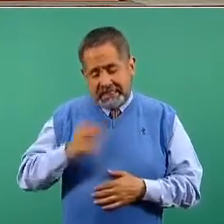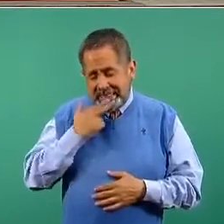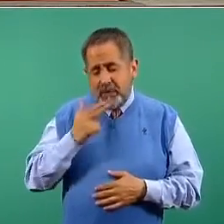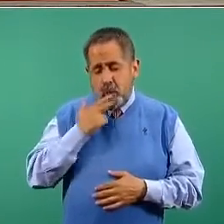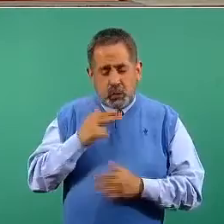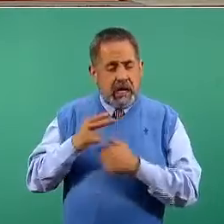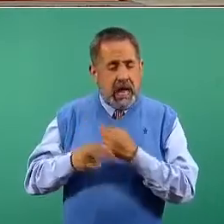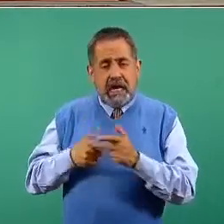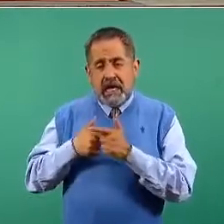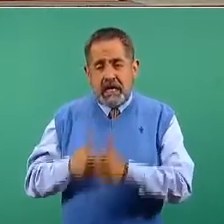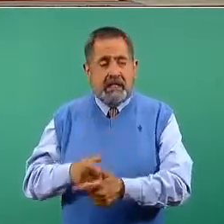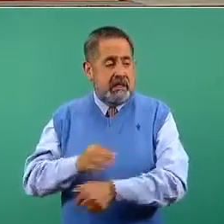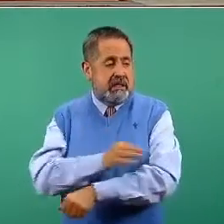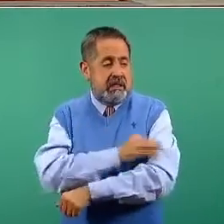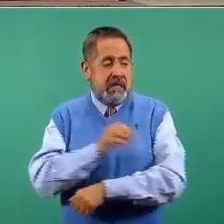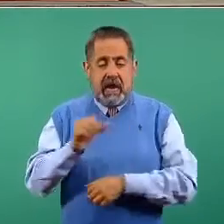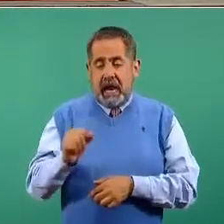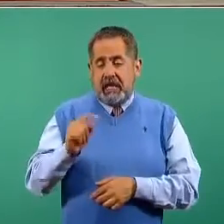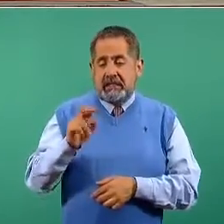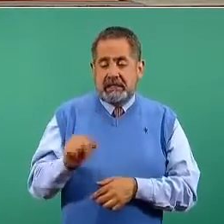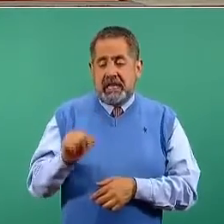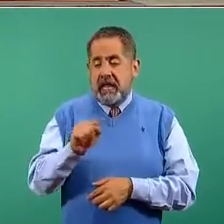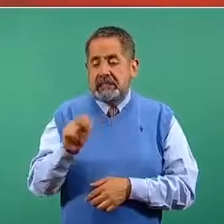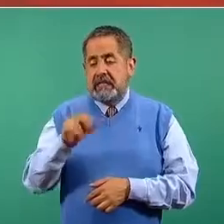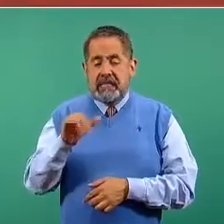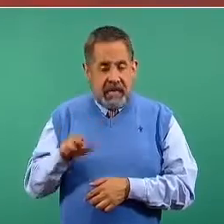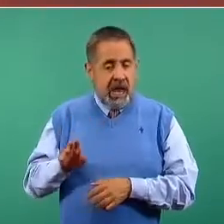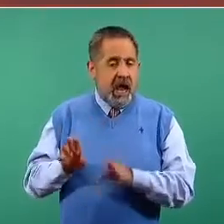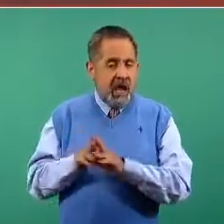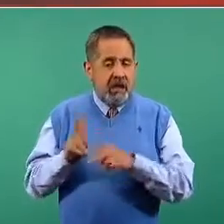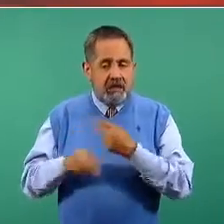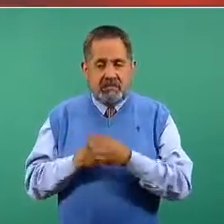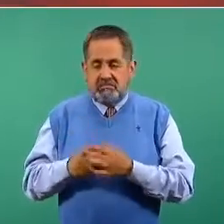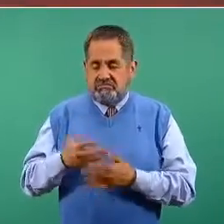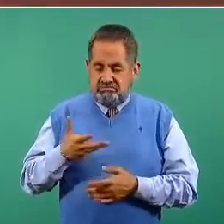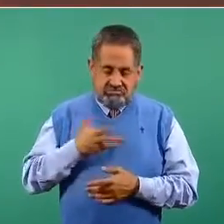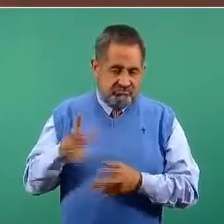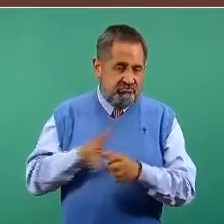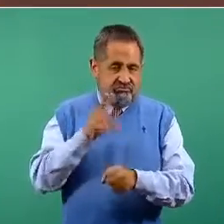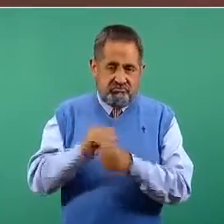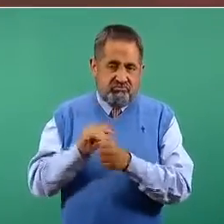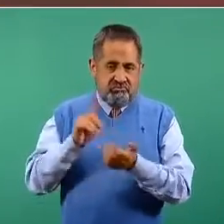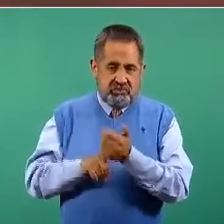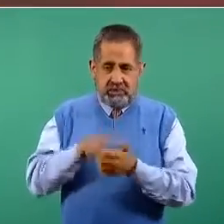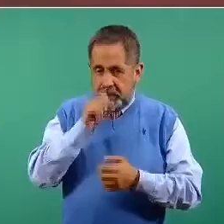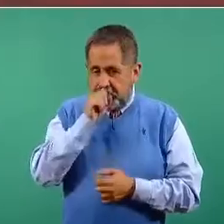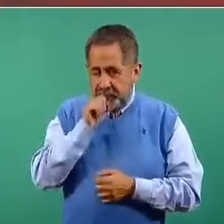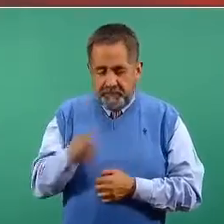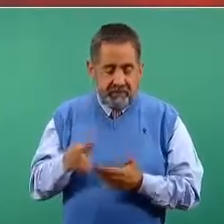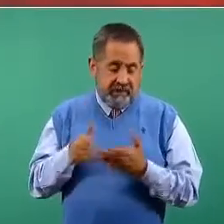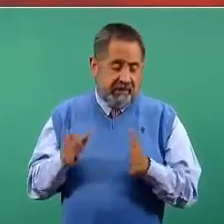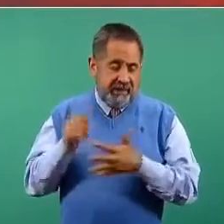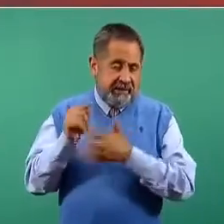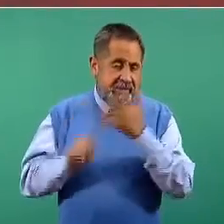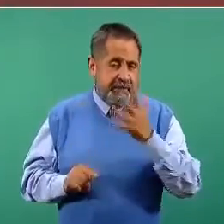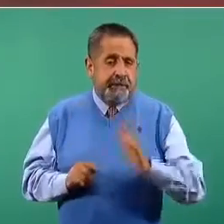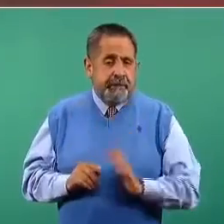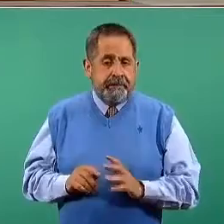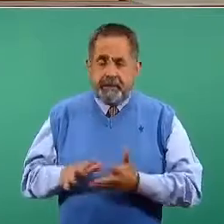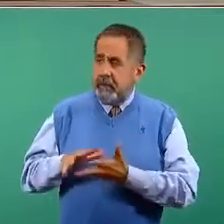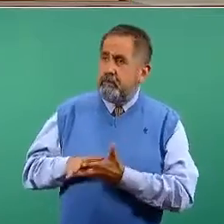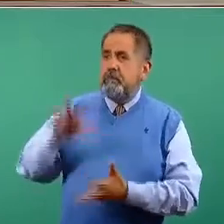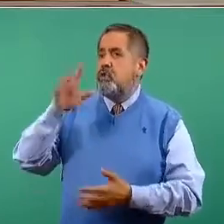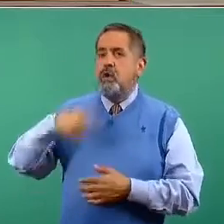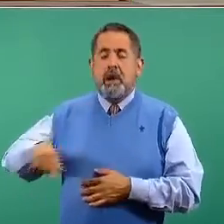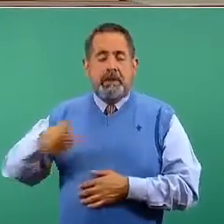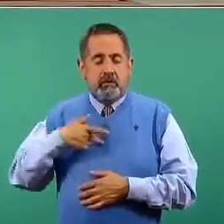utilizando la vacuna AstraZeneca por ser una vacuna en términos generales, es decir, para la mayoría de la